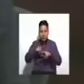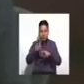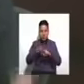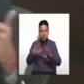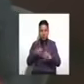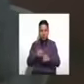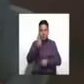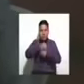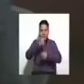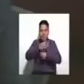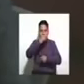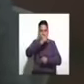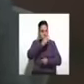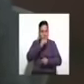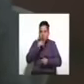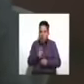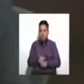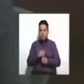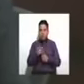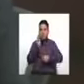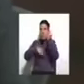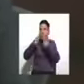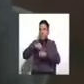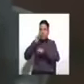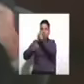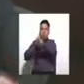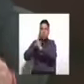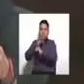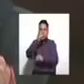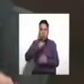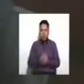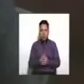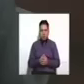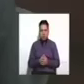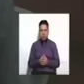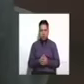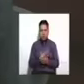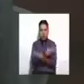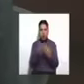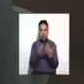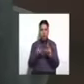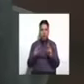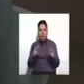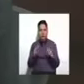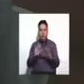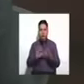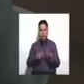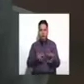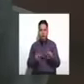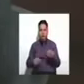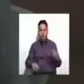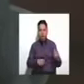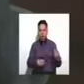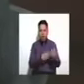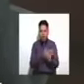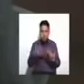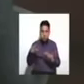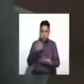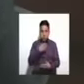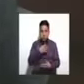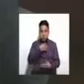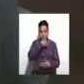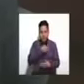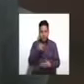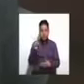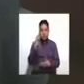desempleo, mayor caída de las exportaciones. Entonces, que no distorsionen la realidad. Porque aquí lo que vinimos es a